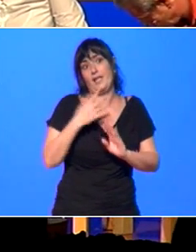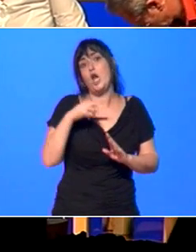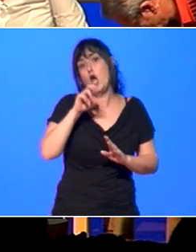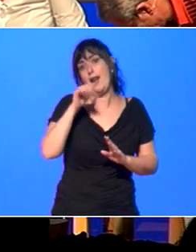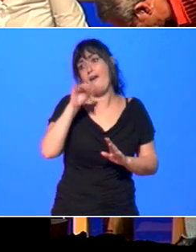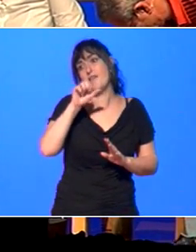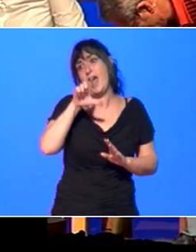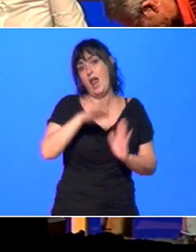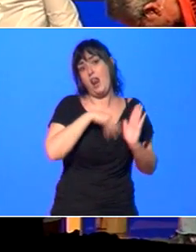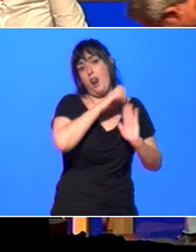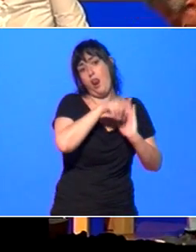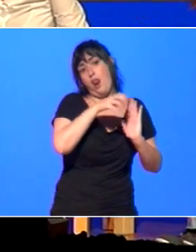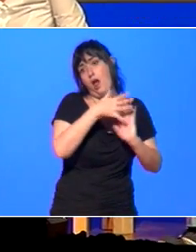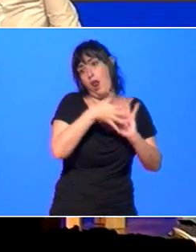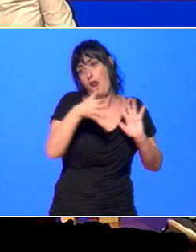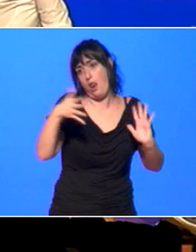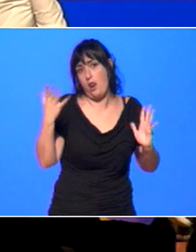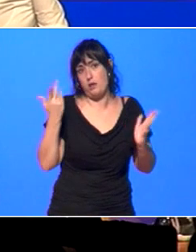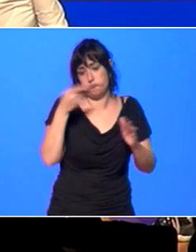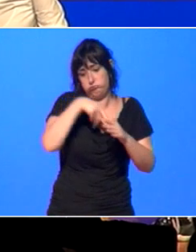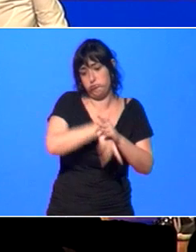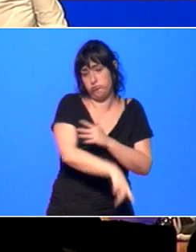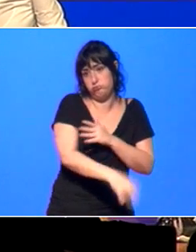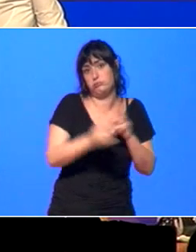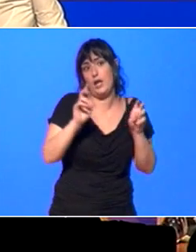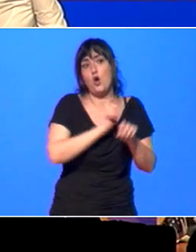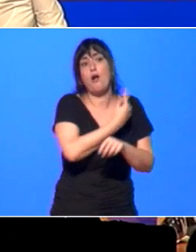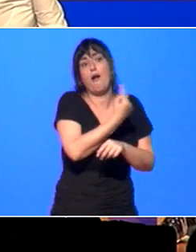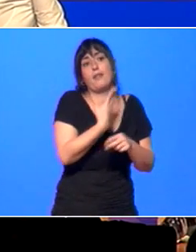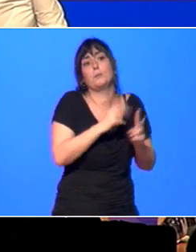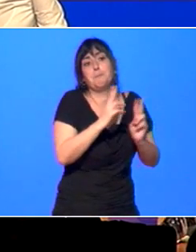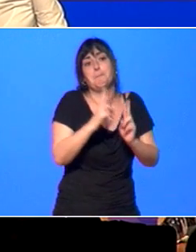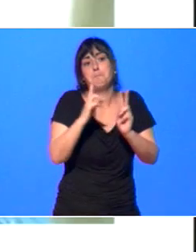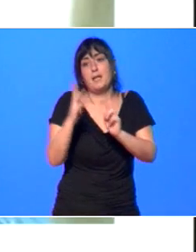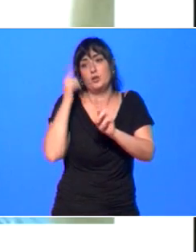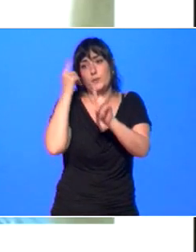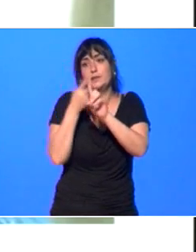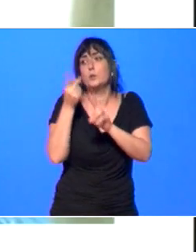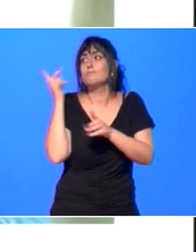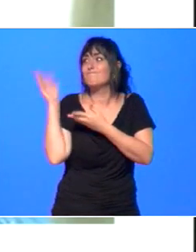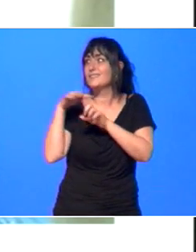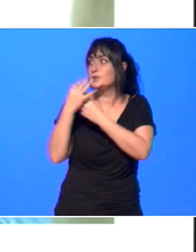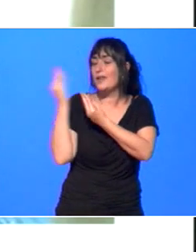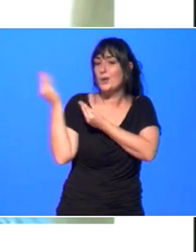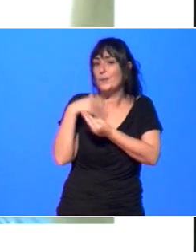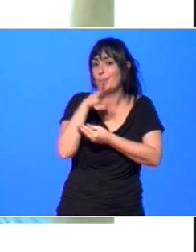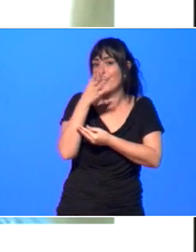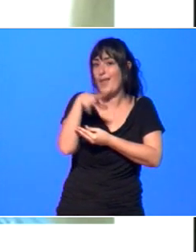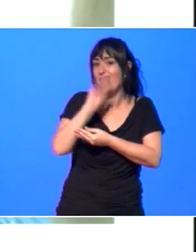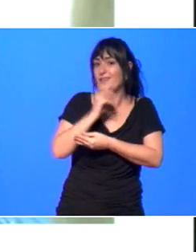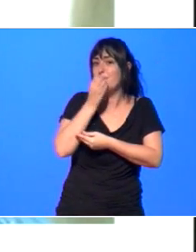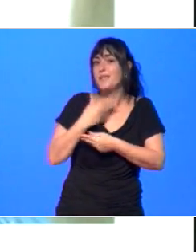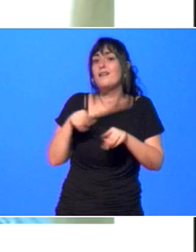mañana de una de esas, varias de esas facetas, la de entender precisamente todo esto como un derecho humano,